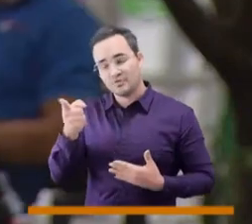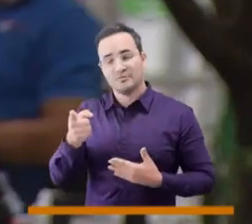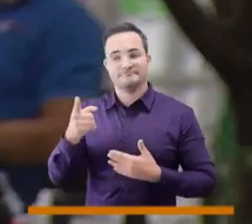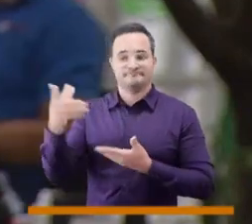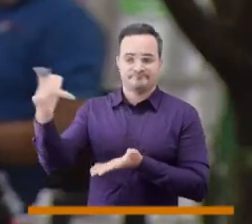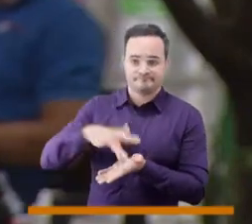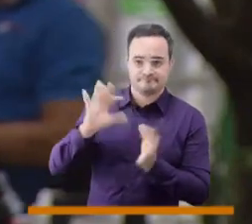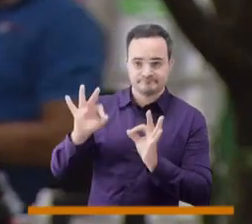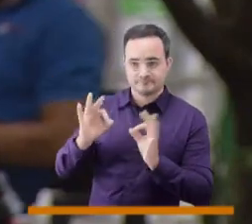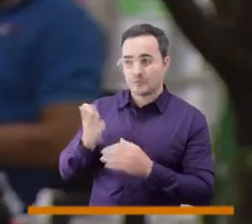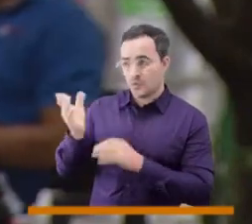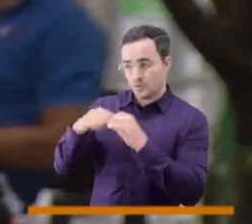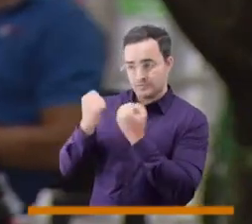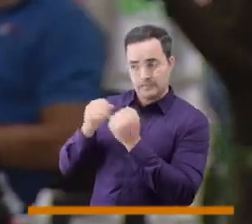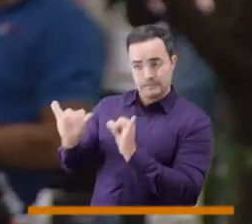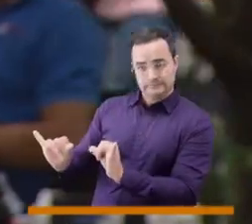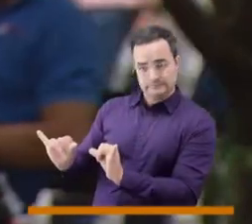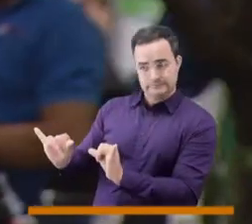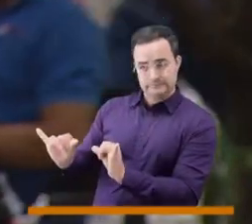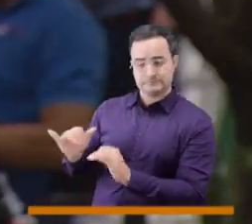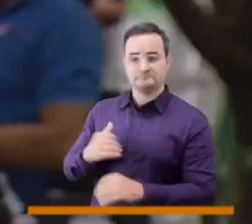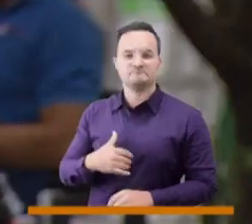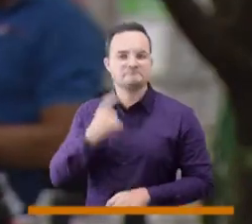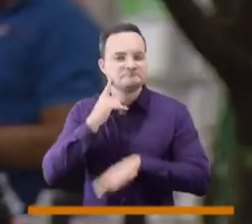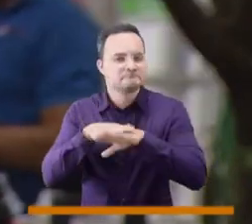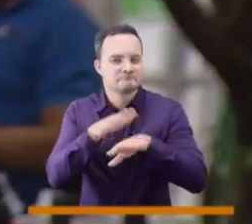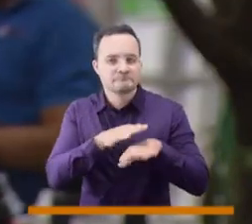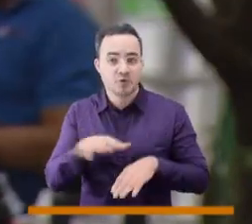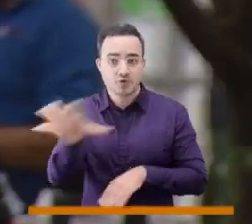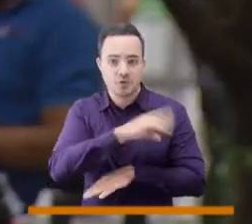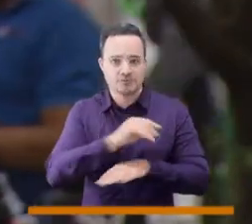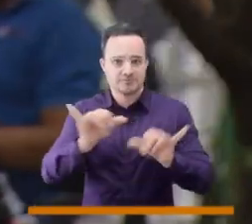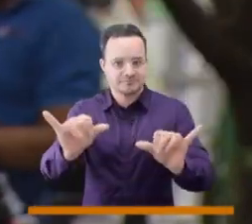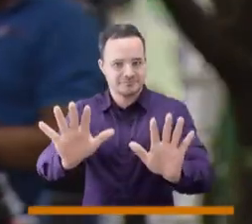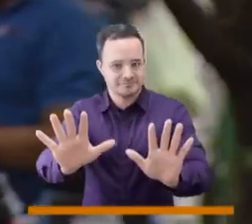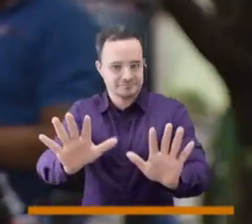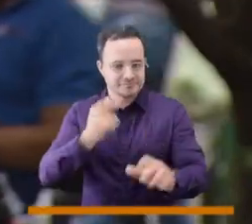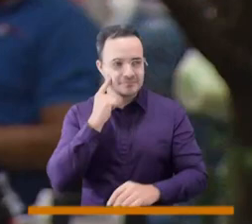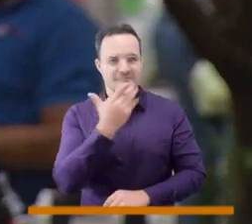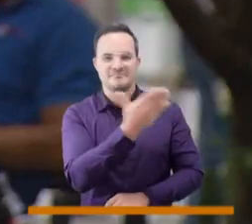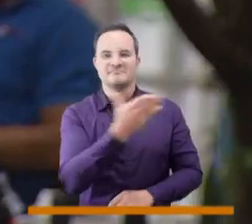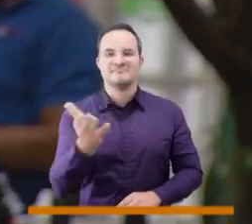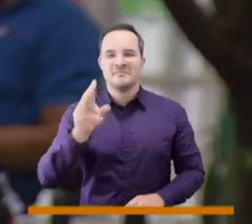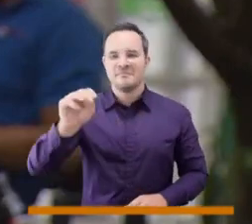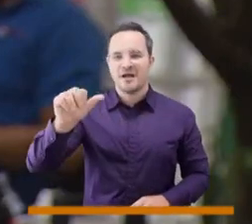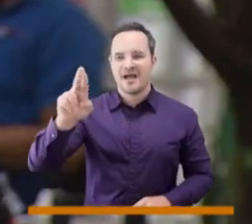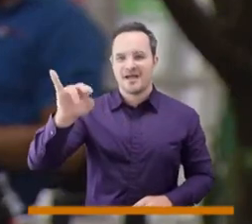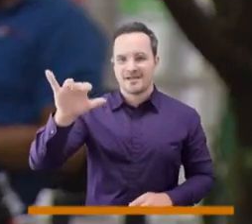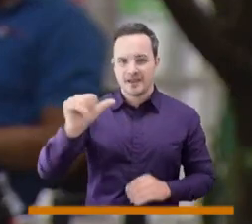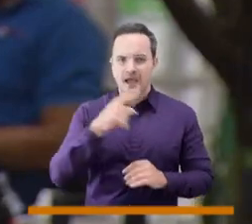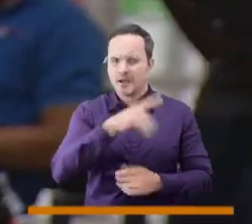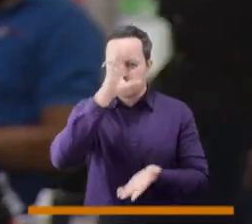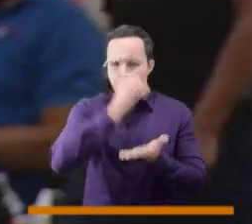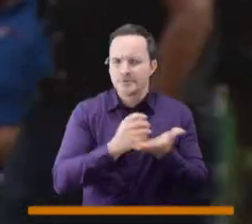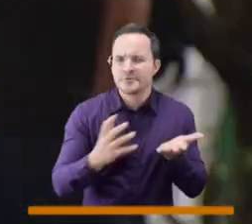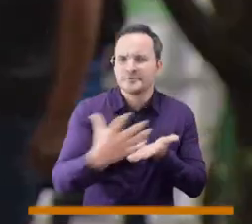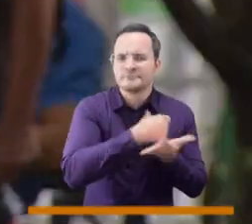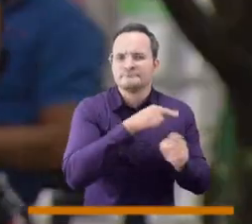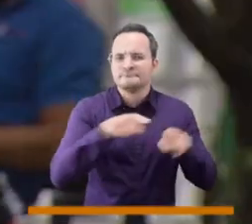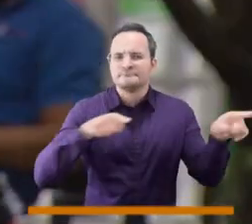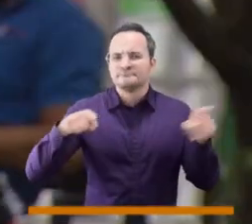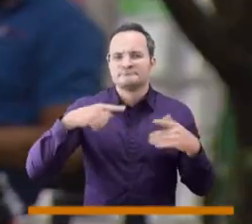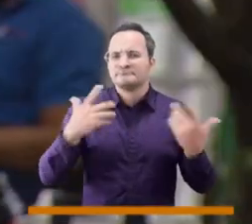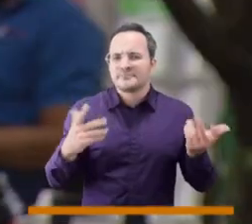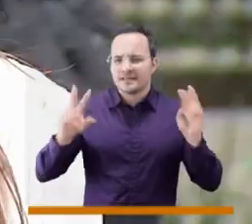los televidentes, porque vamos en este punto y hora con María Fernanda, que tiene más voces de la ciudadanía aquí en De Frente a la